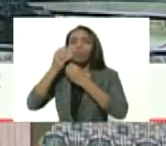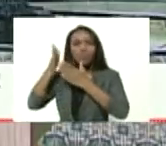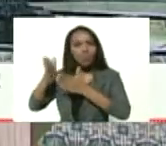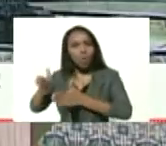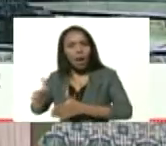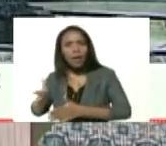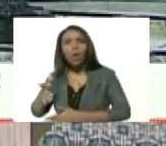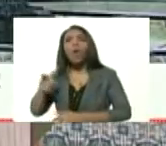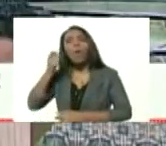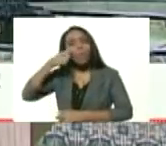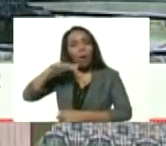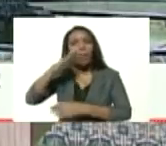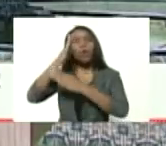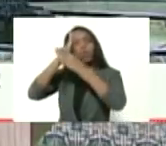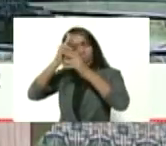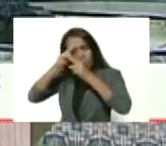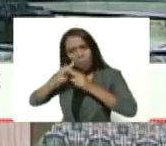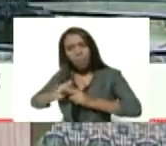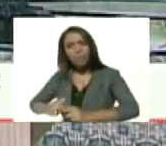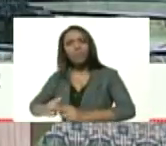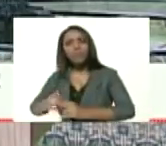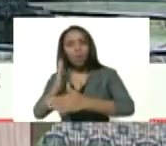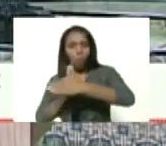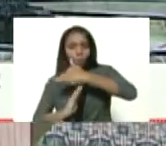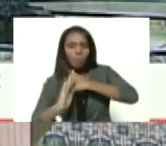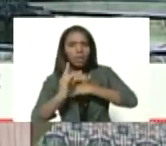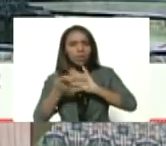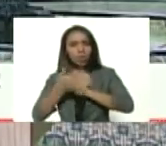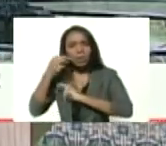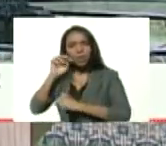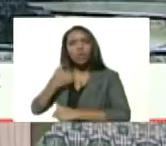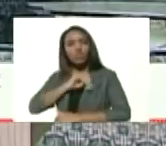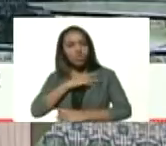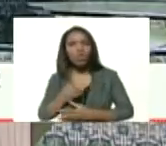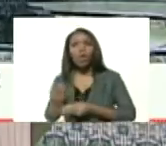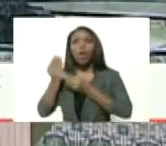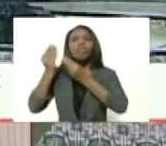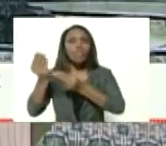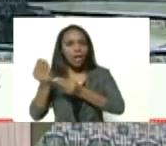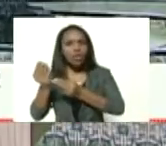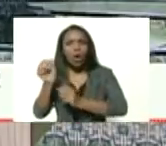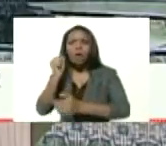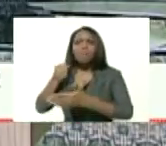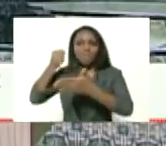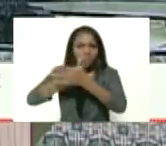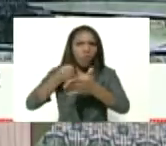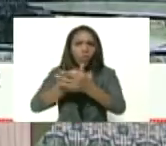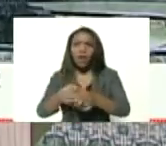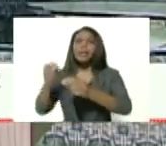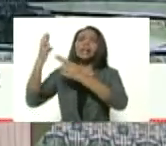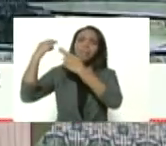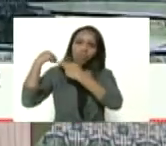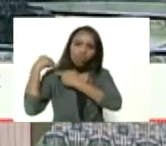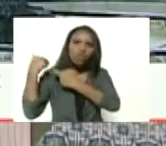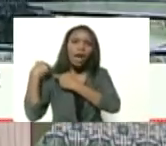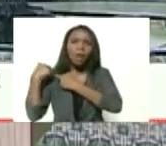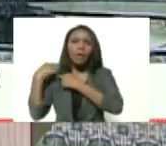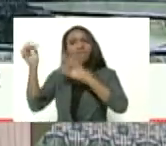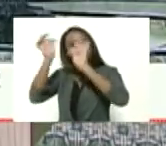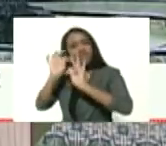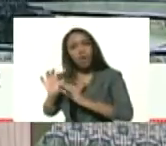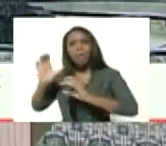con este pueblo noble. Y desde aquí, nosotros seguiremos dando el combate responsable, de